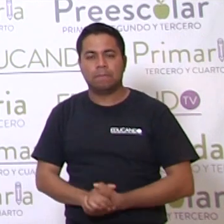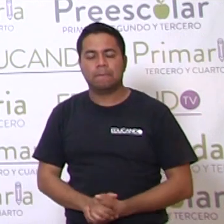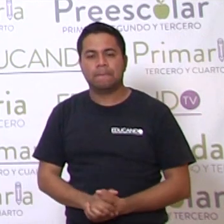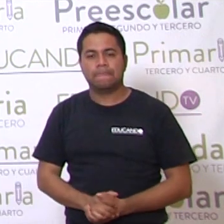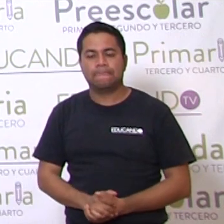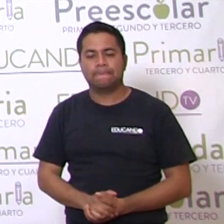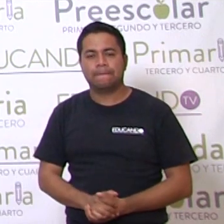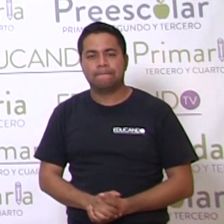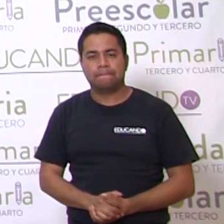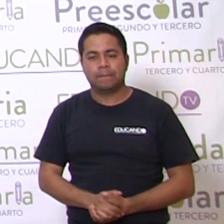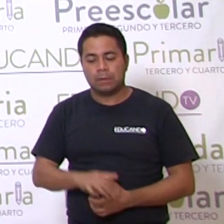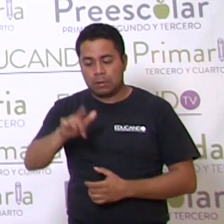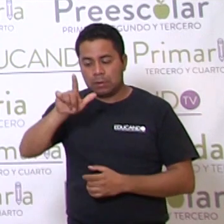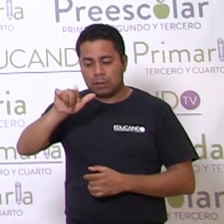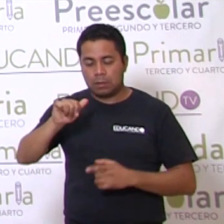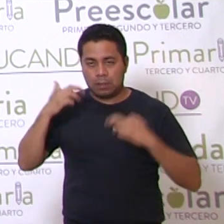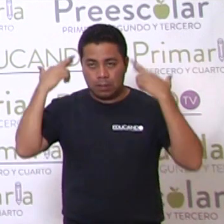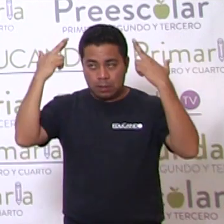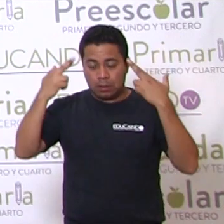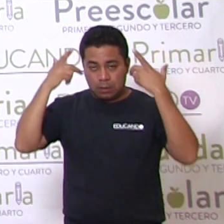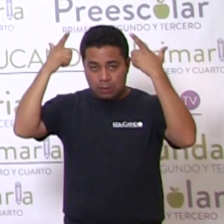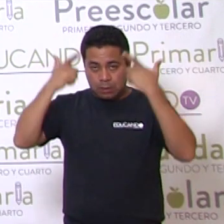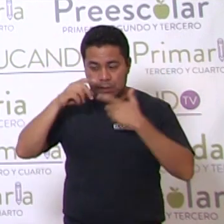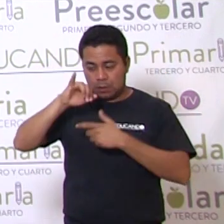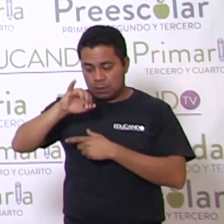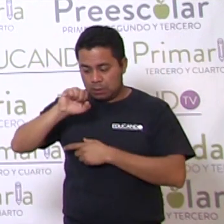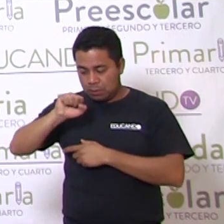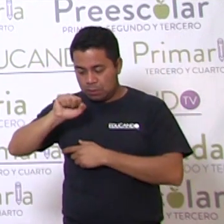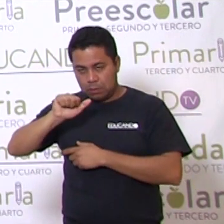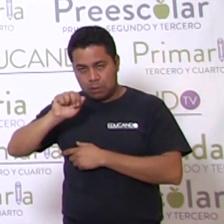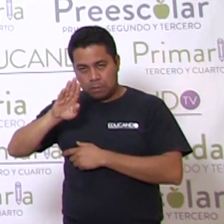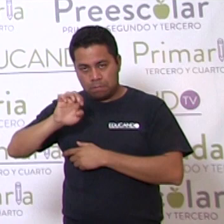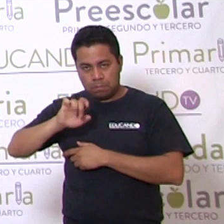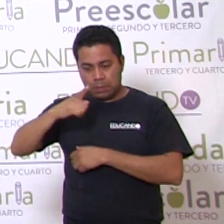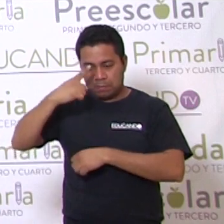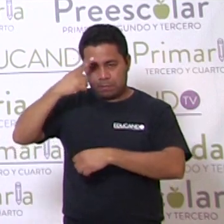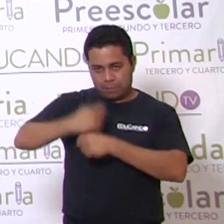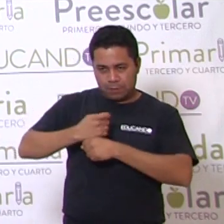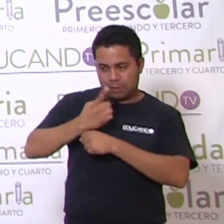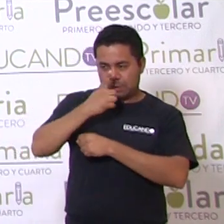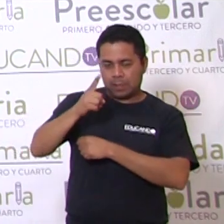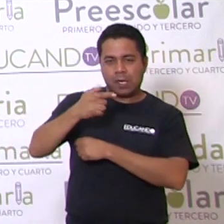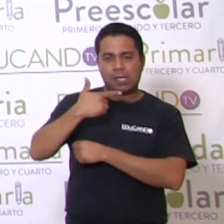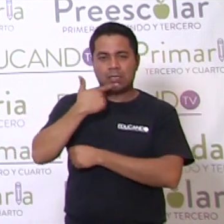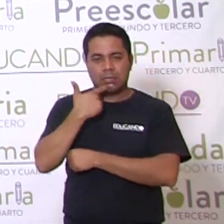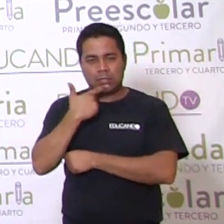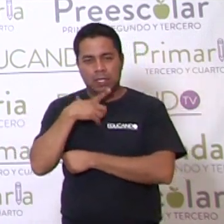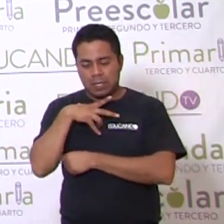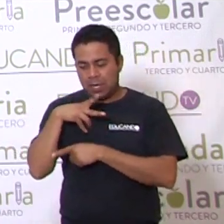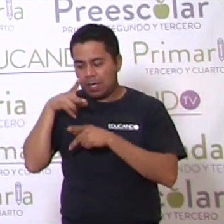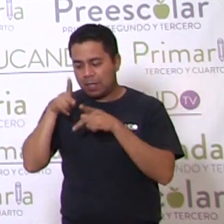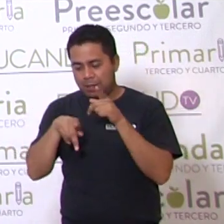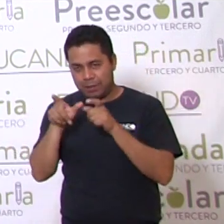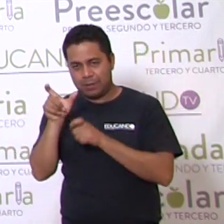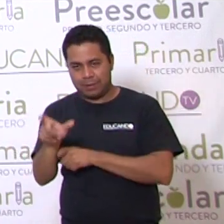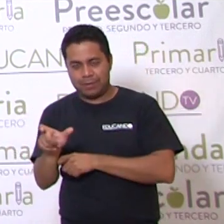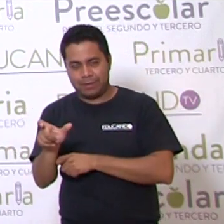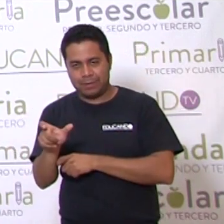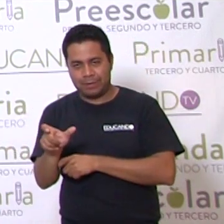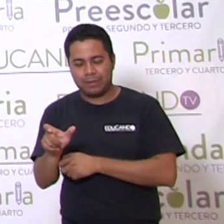La reina Isabel I de Inglaterra, y tenemos un espacio, ¿bien?